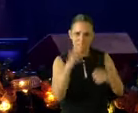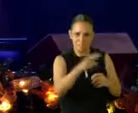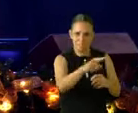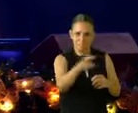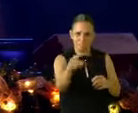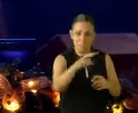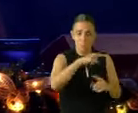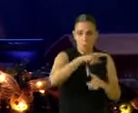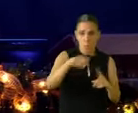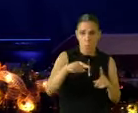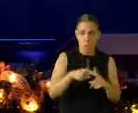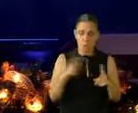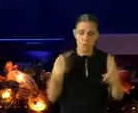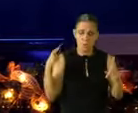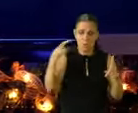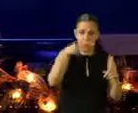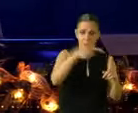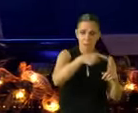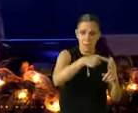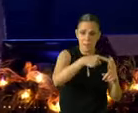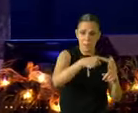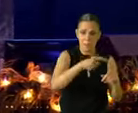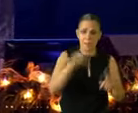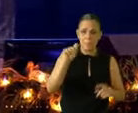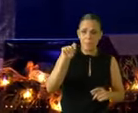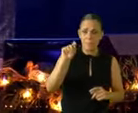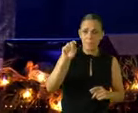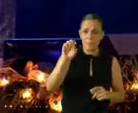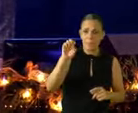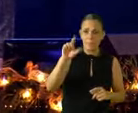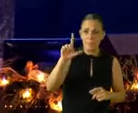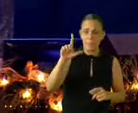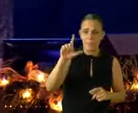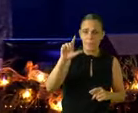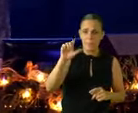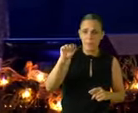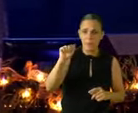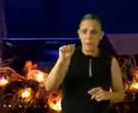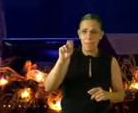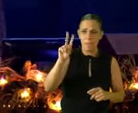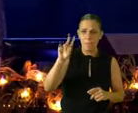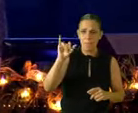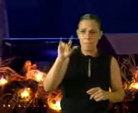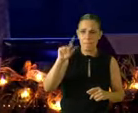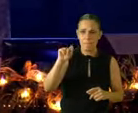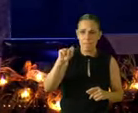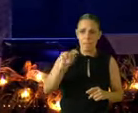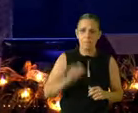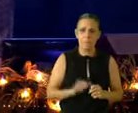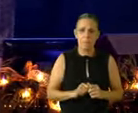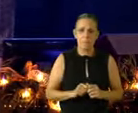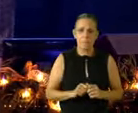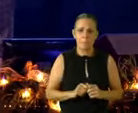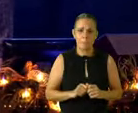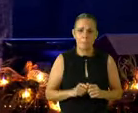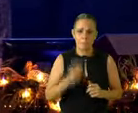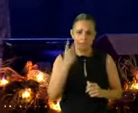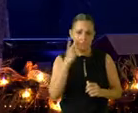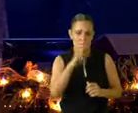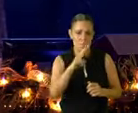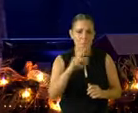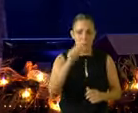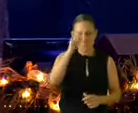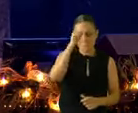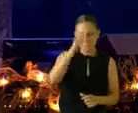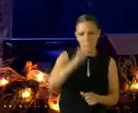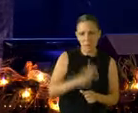llegamos a Tel Aviv, que es la capital, ¿verdad? Allí, miren los hermanos.